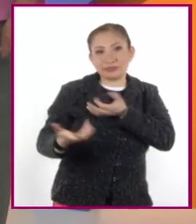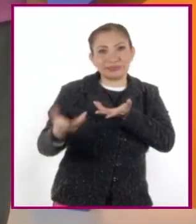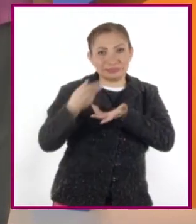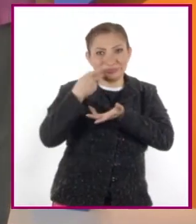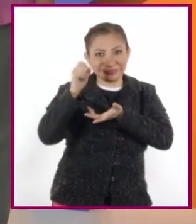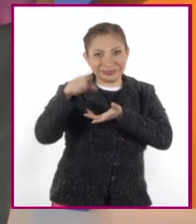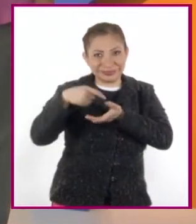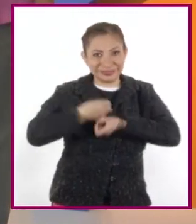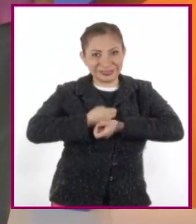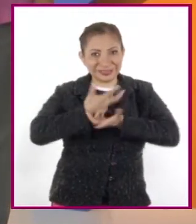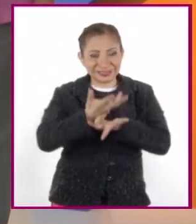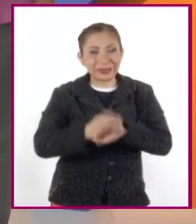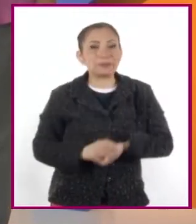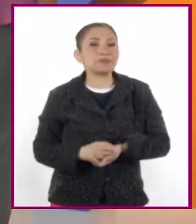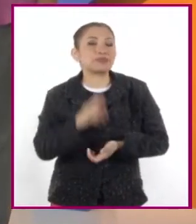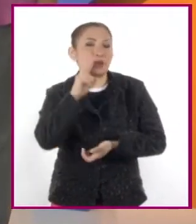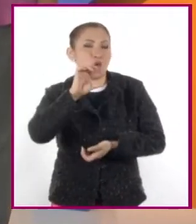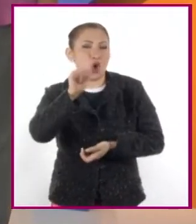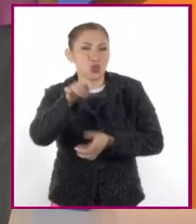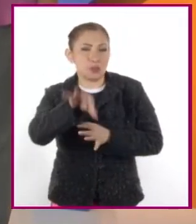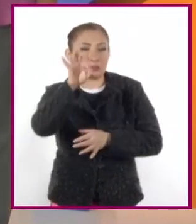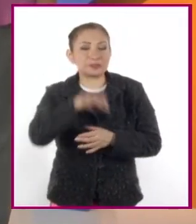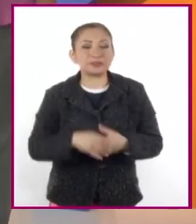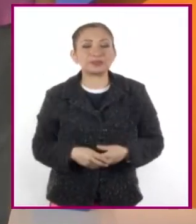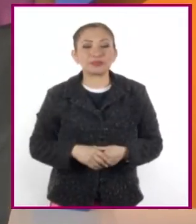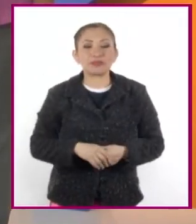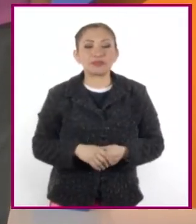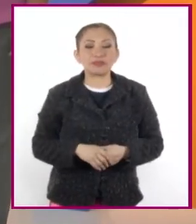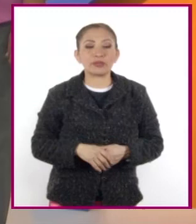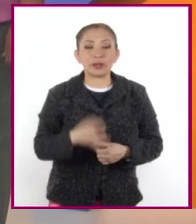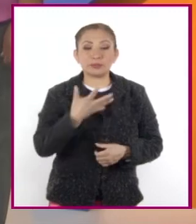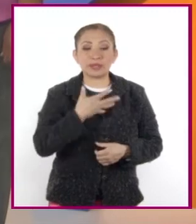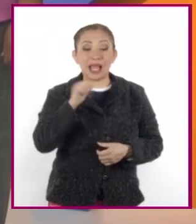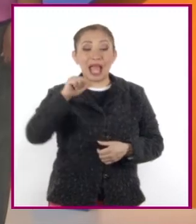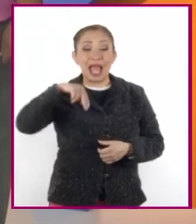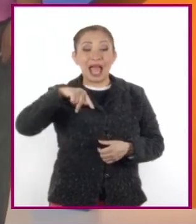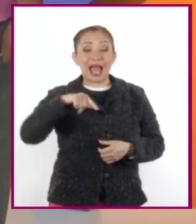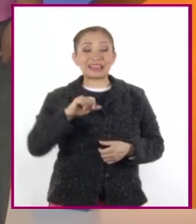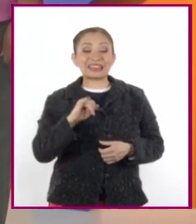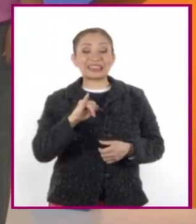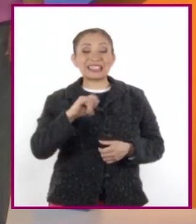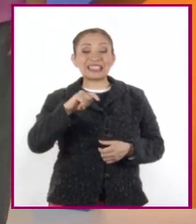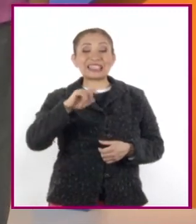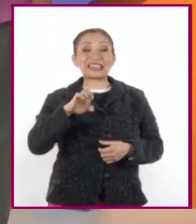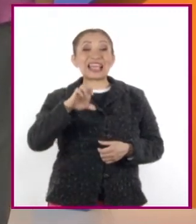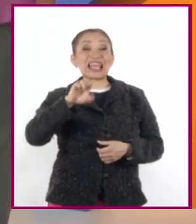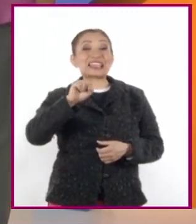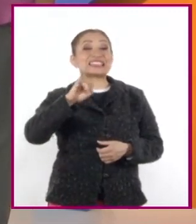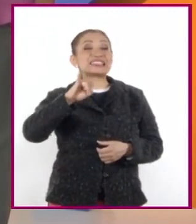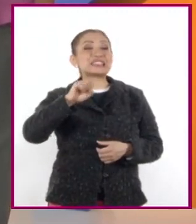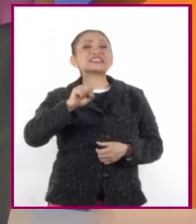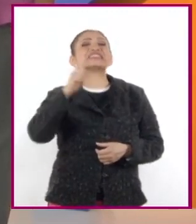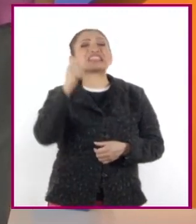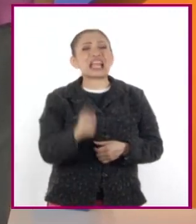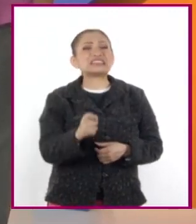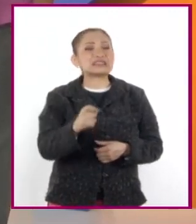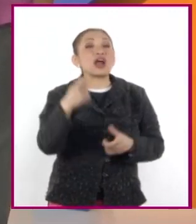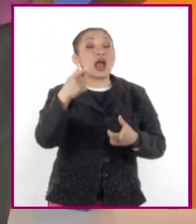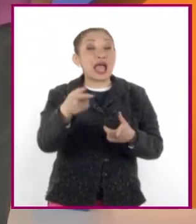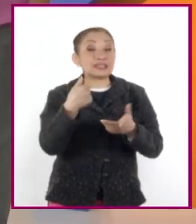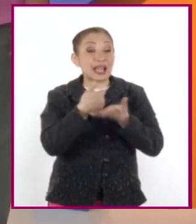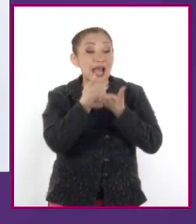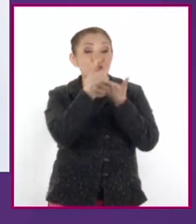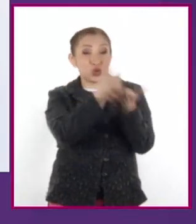referencia. Veamos qué más encontramos. Aquí tenemos una antítesis. Este recurso plantea